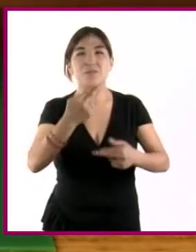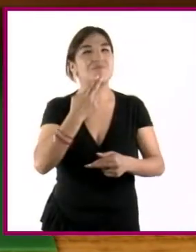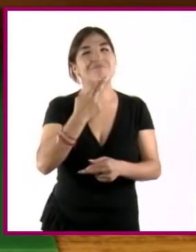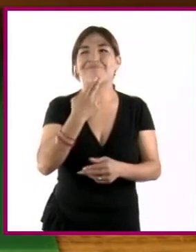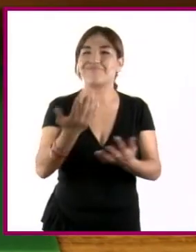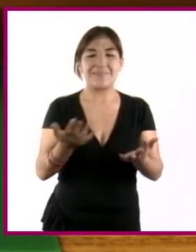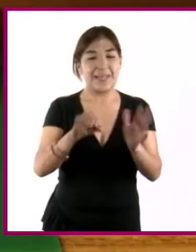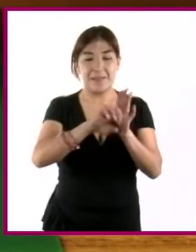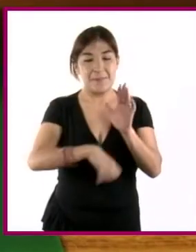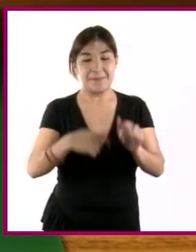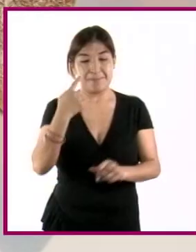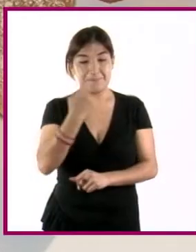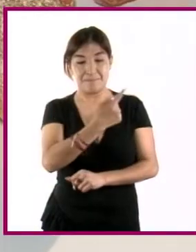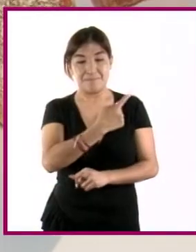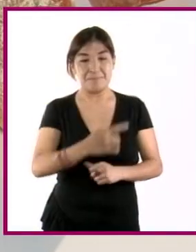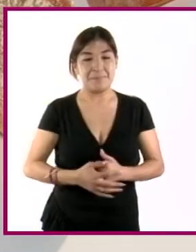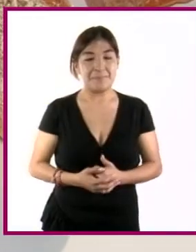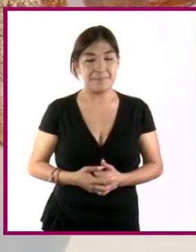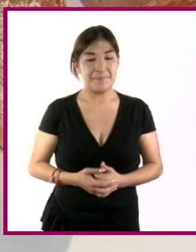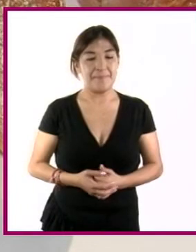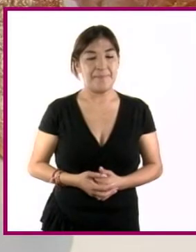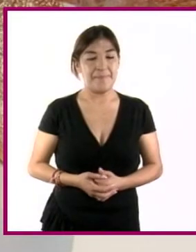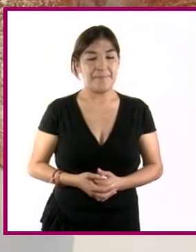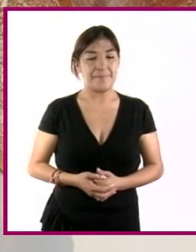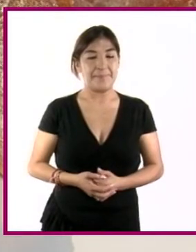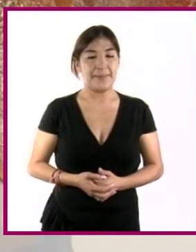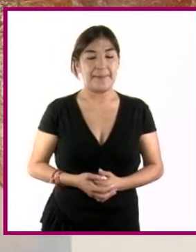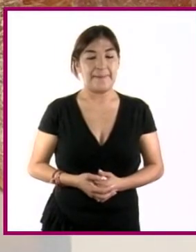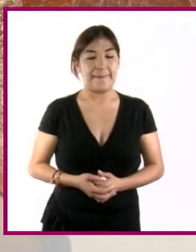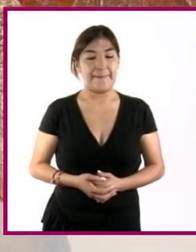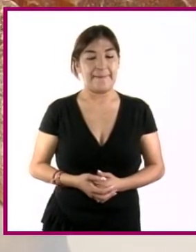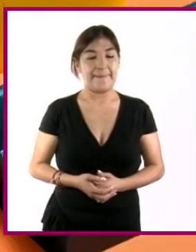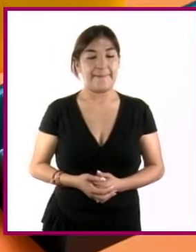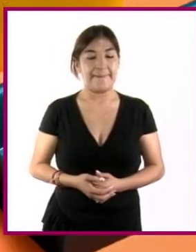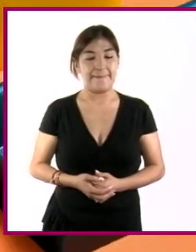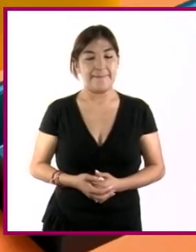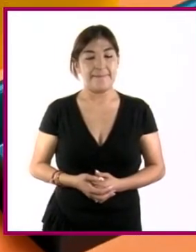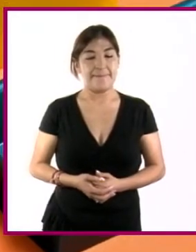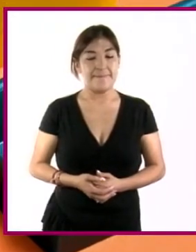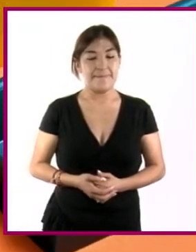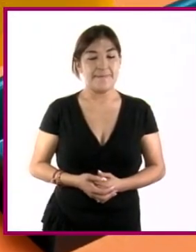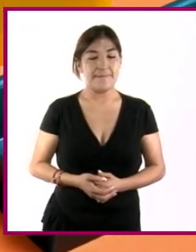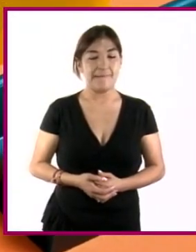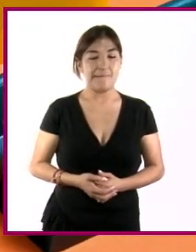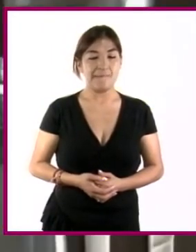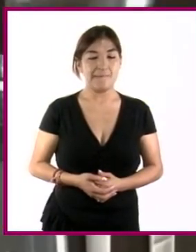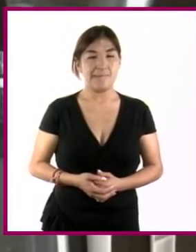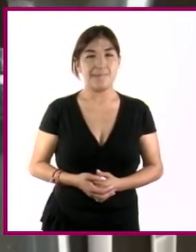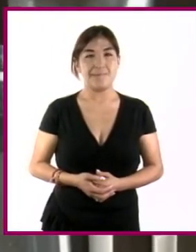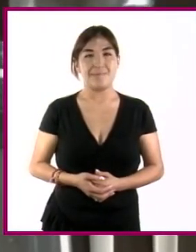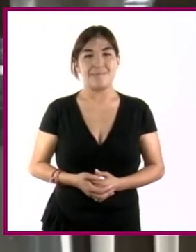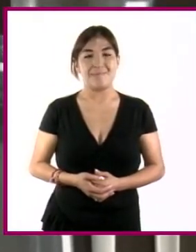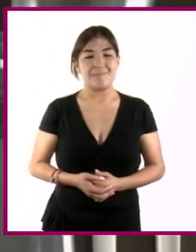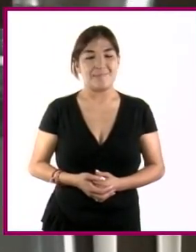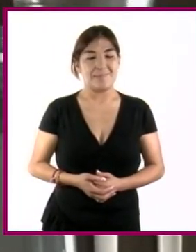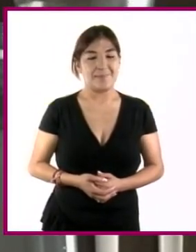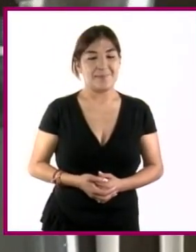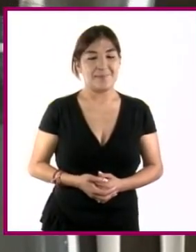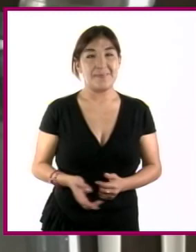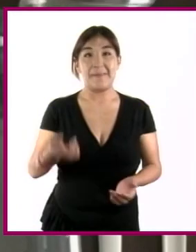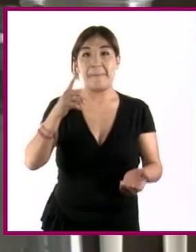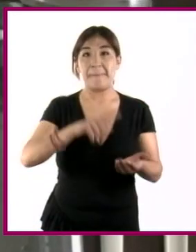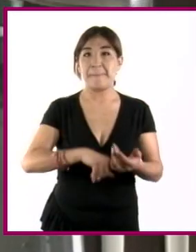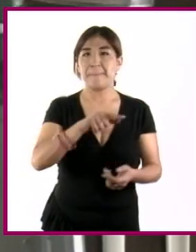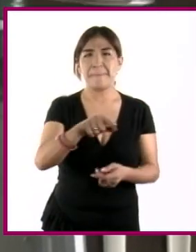las resinas epoxídicas, las resinas fenólicas y amídicas y los poliuretanos. Su expansión en el